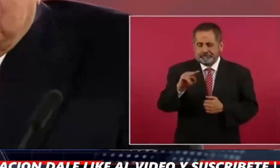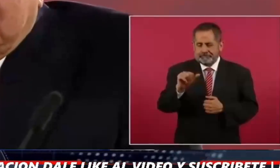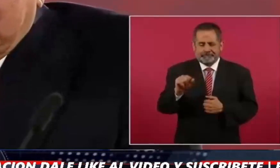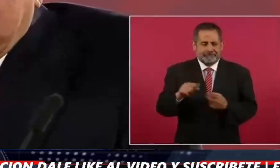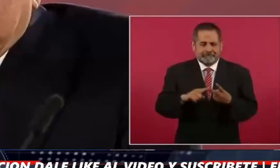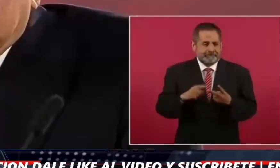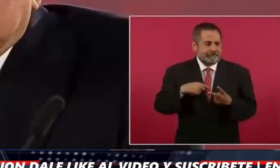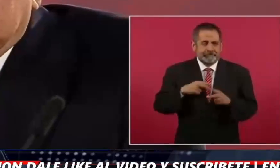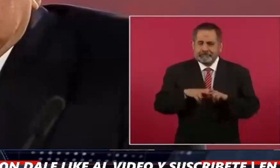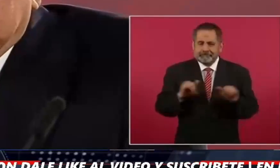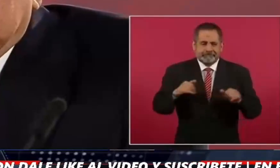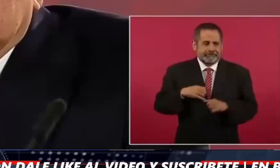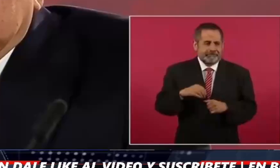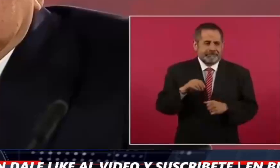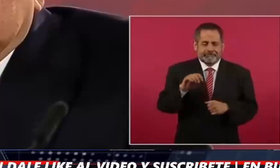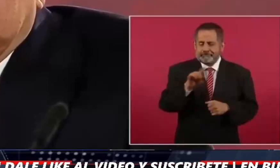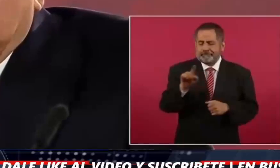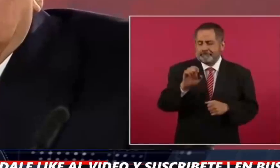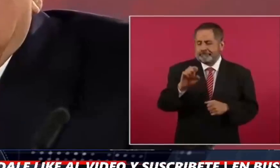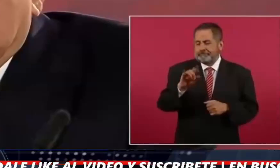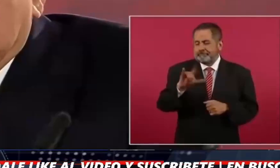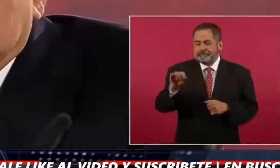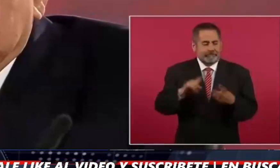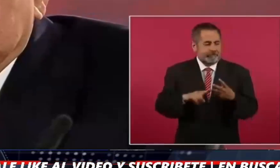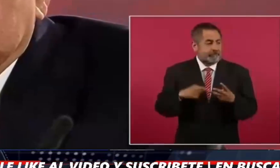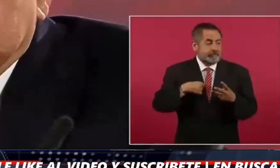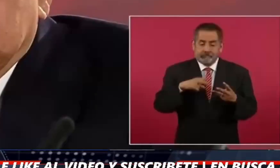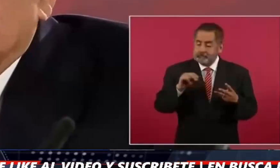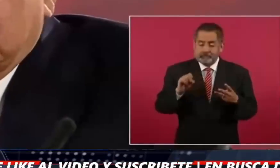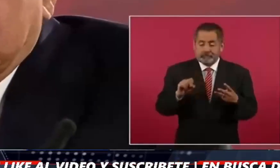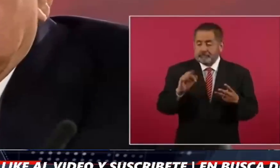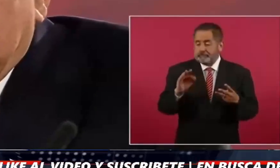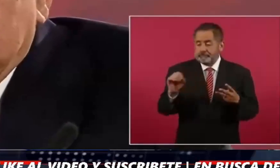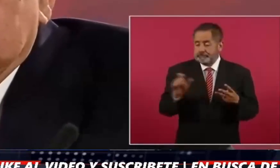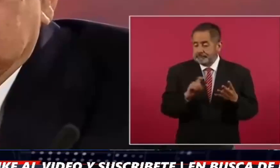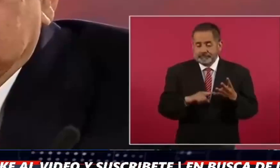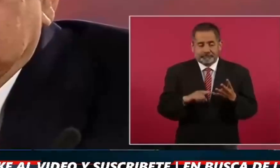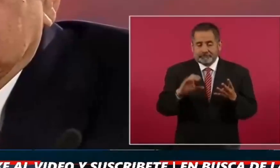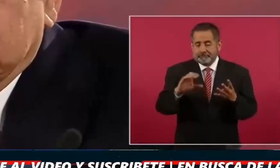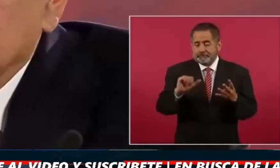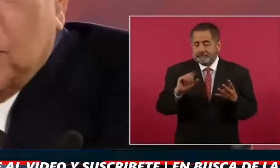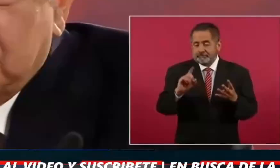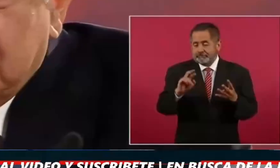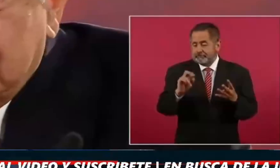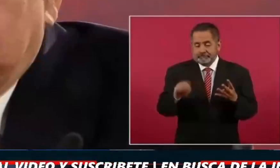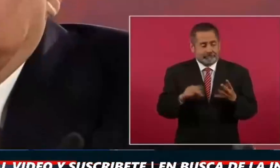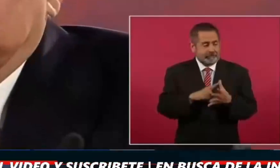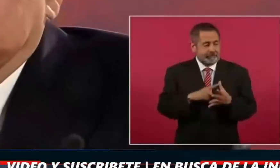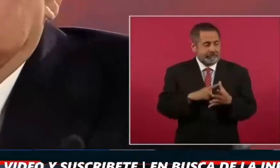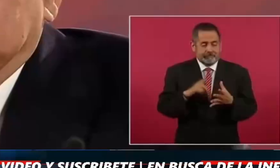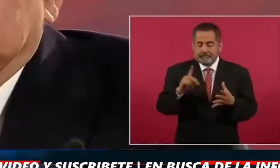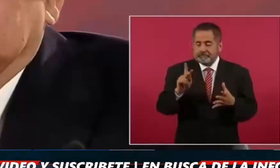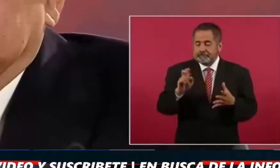ni soy Zedillo, ni soy Fox, ni soy Calderón, ni soy Peña